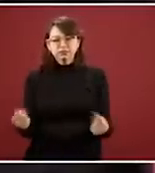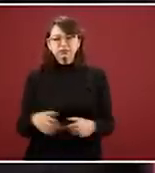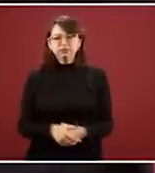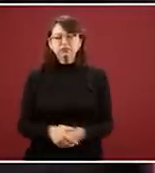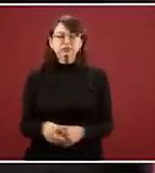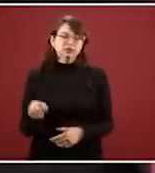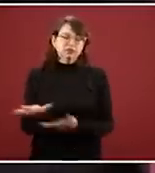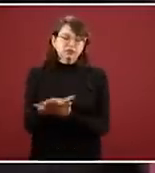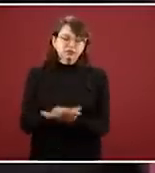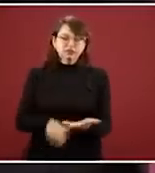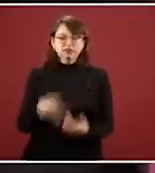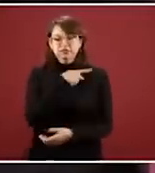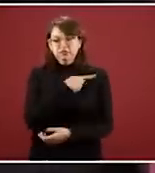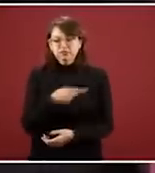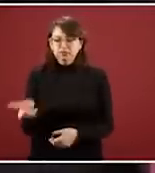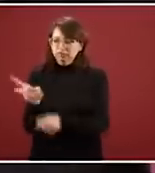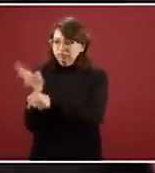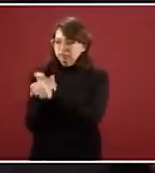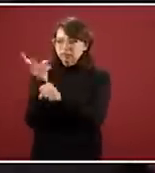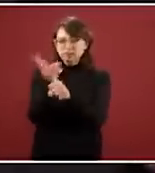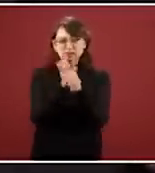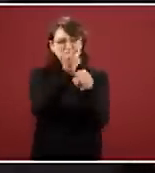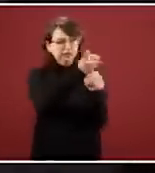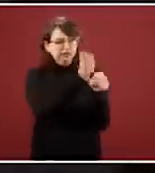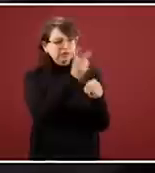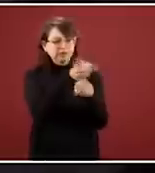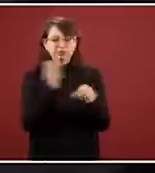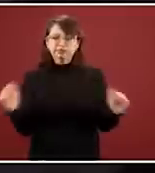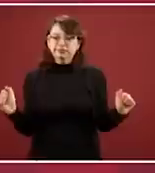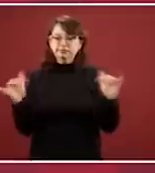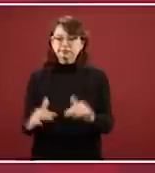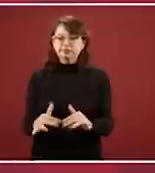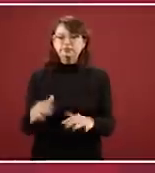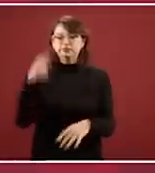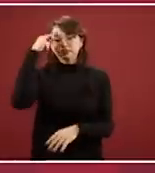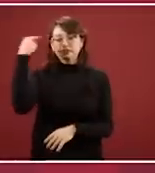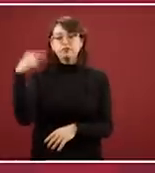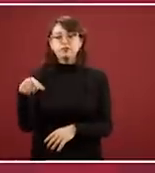humildes, pobres, que van a ver